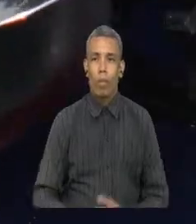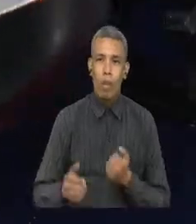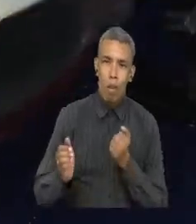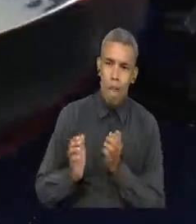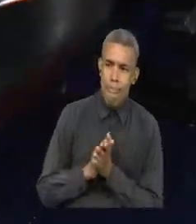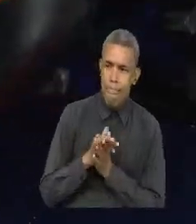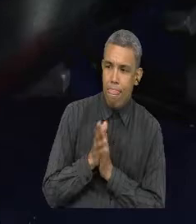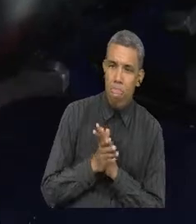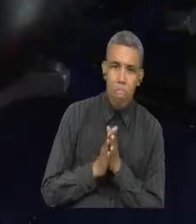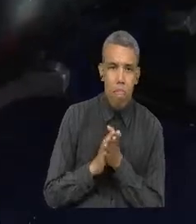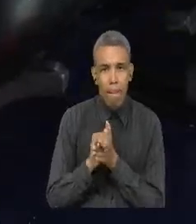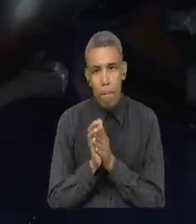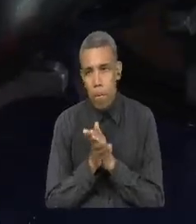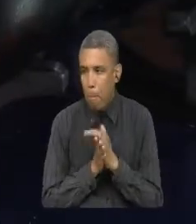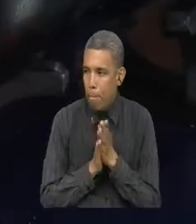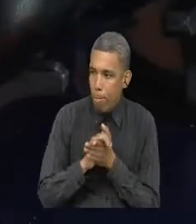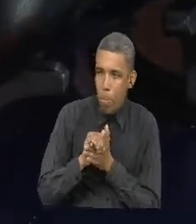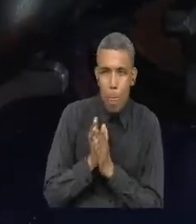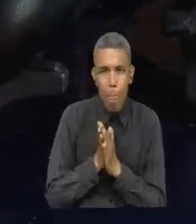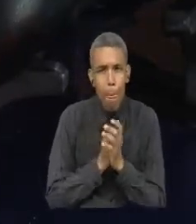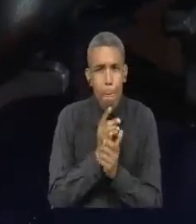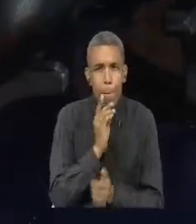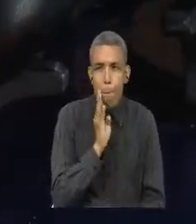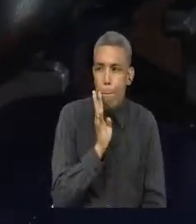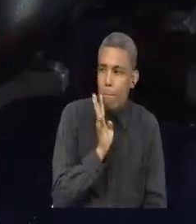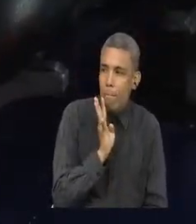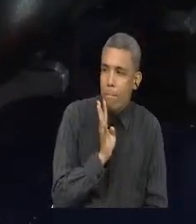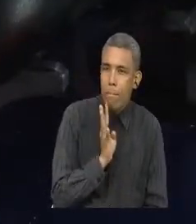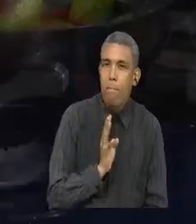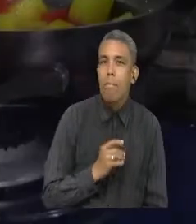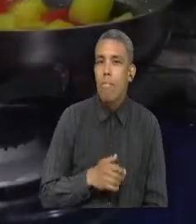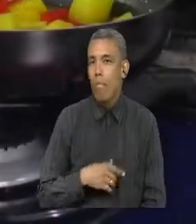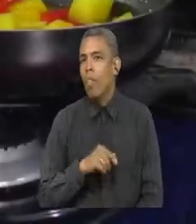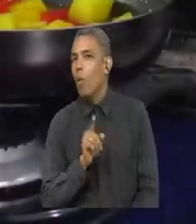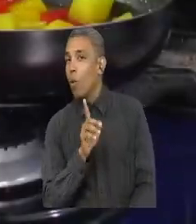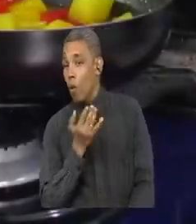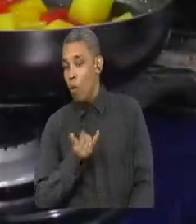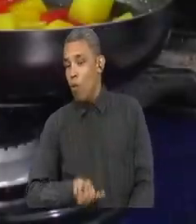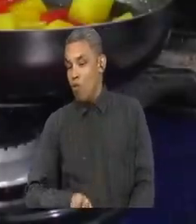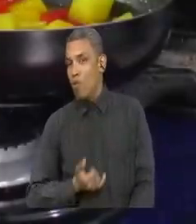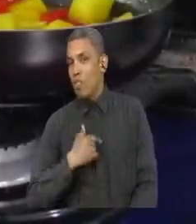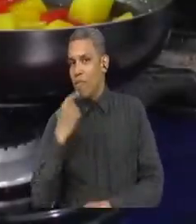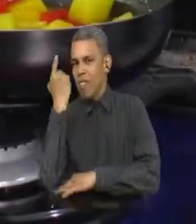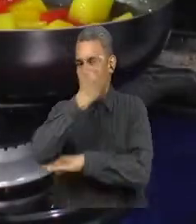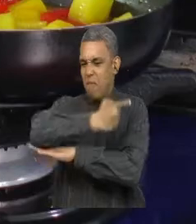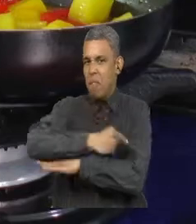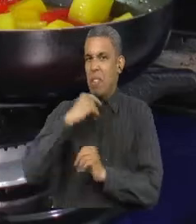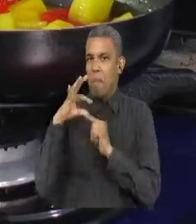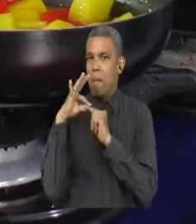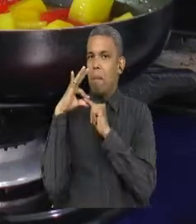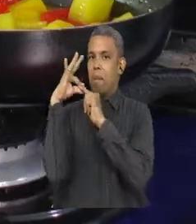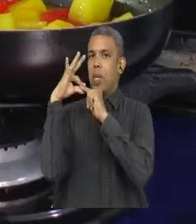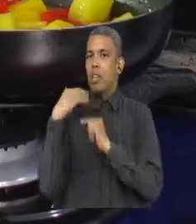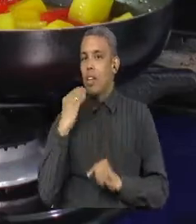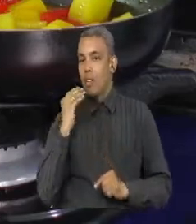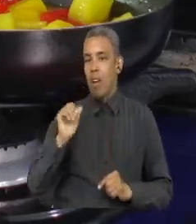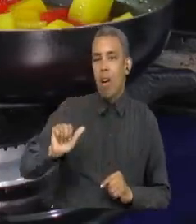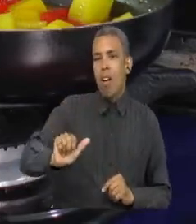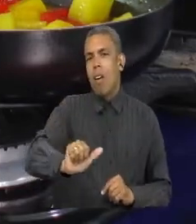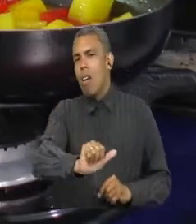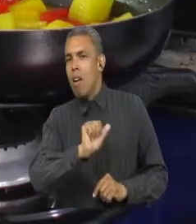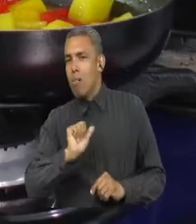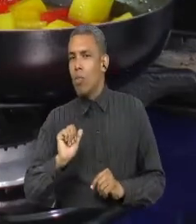Isa? Para que vean. Hoy, que es el día de ustedes, las vamos a consentir. Todas tienen derecho a ser consentidas, no solo el día